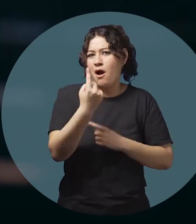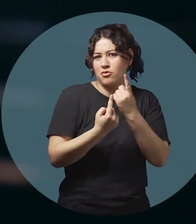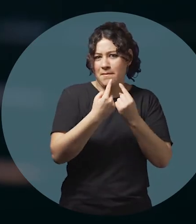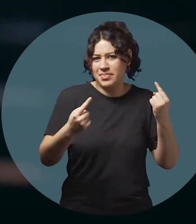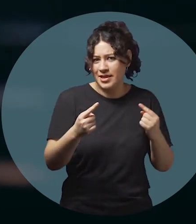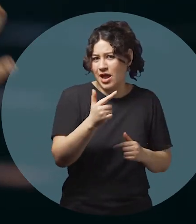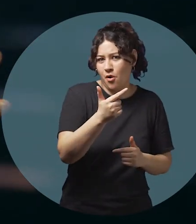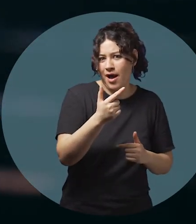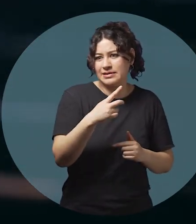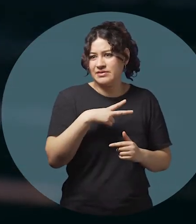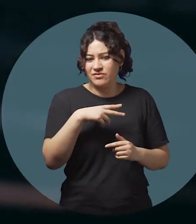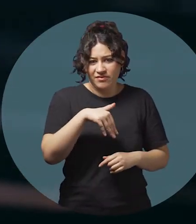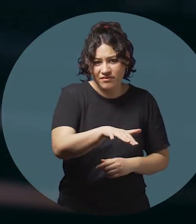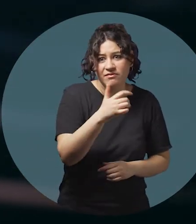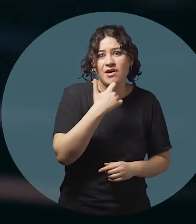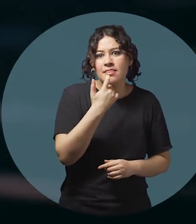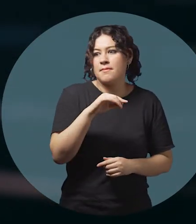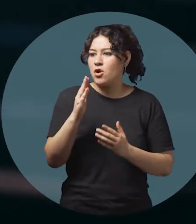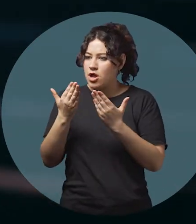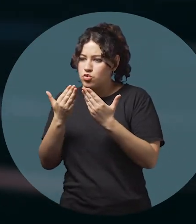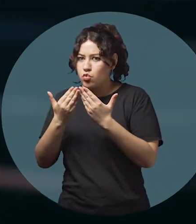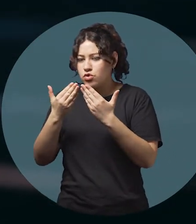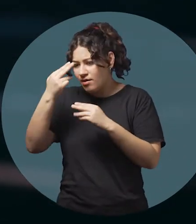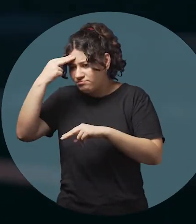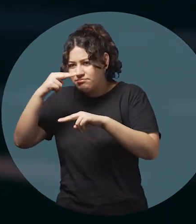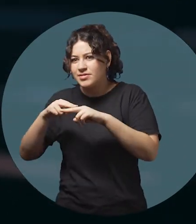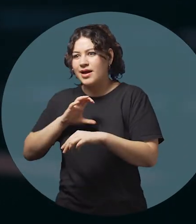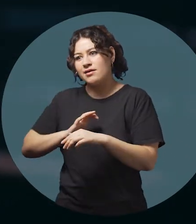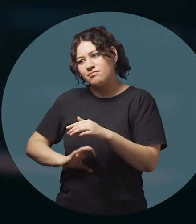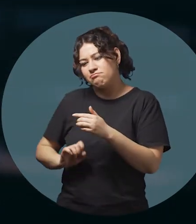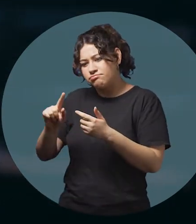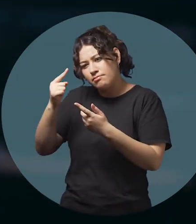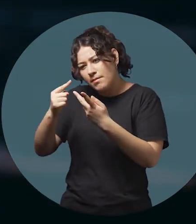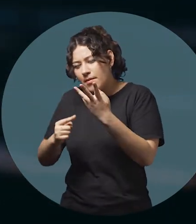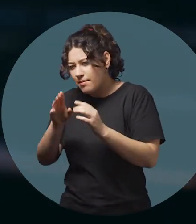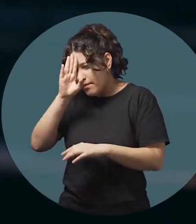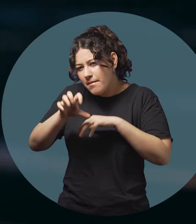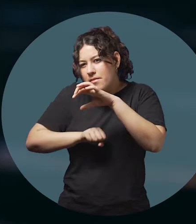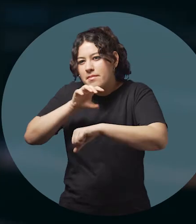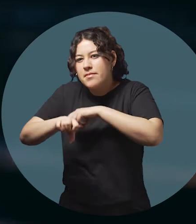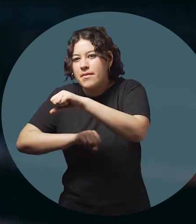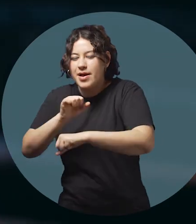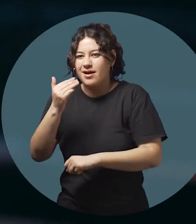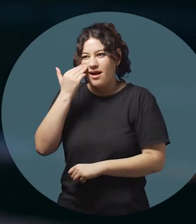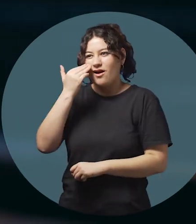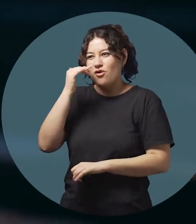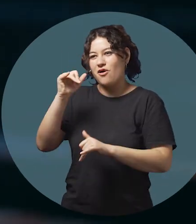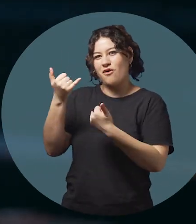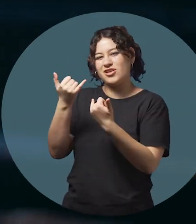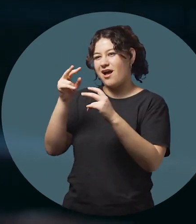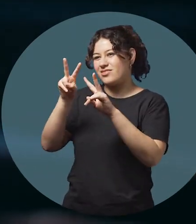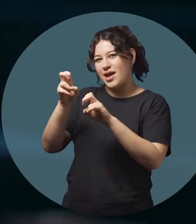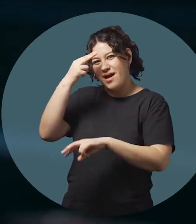ni nada, pero me dedico a estudiar esa enfermedad y todos los aspectos que tiene y aprendo de eso y manejo esa